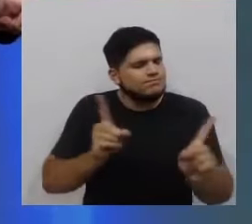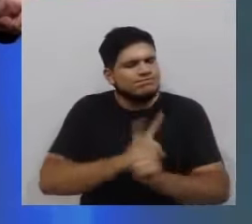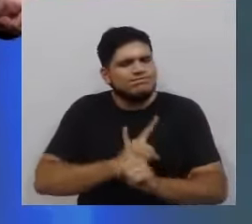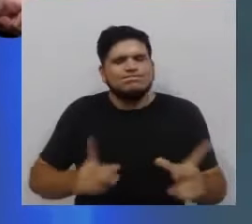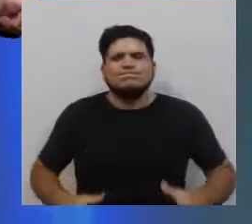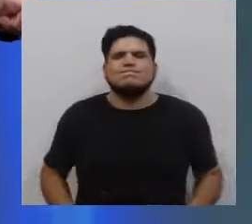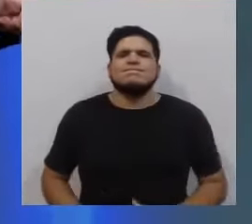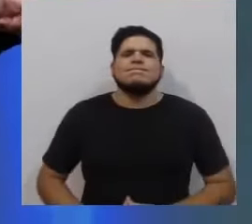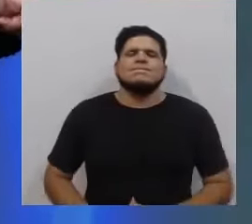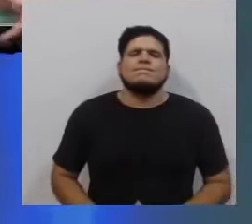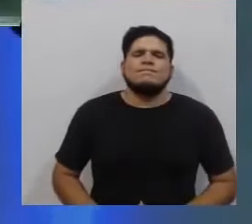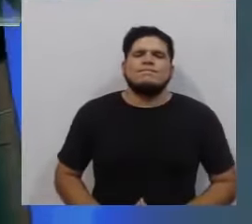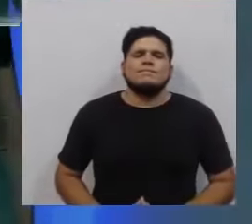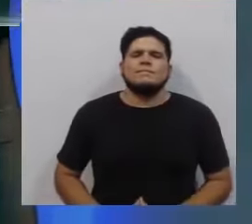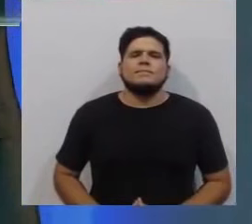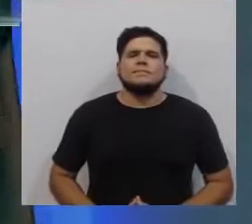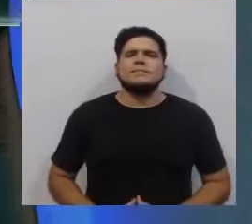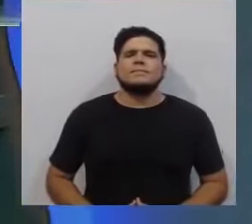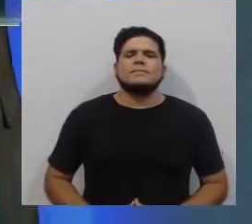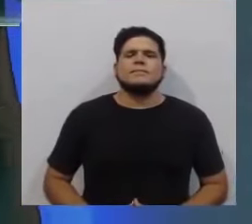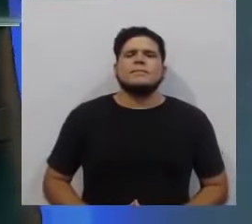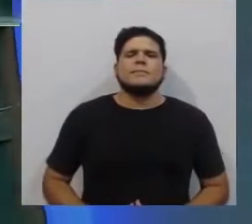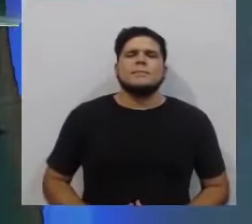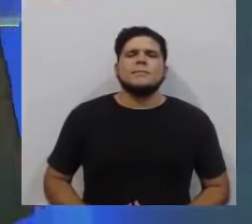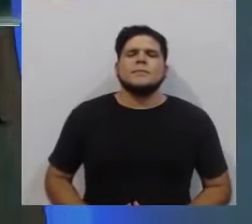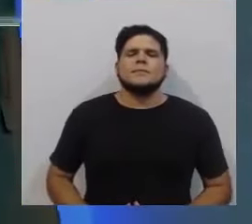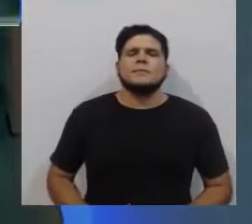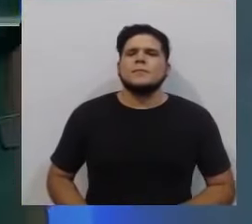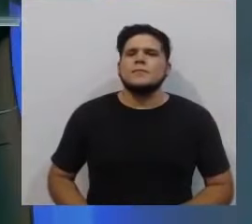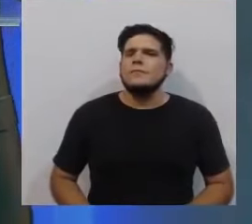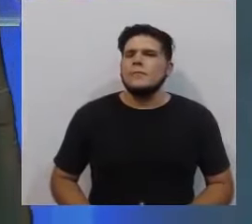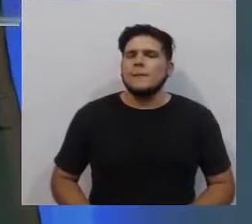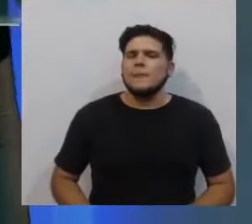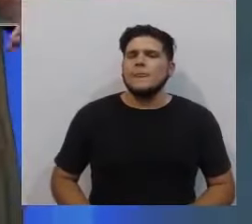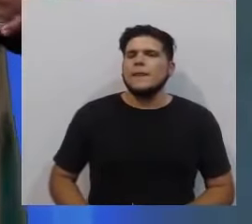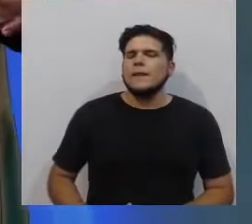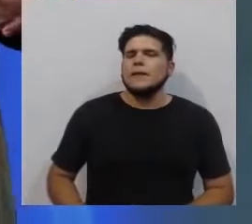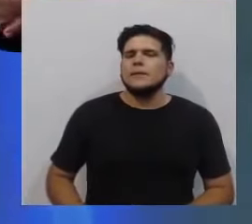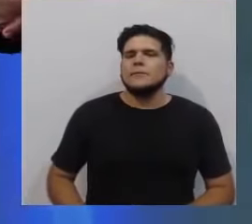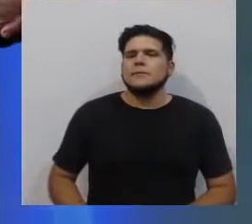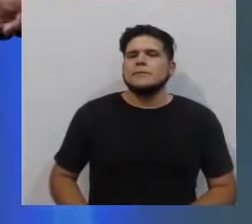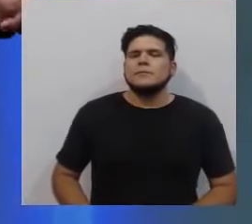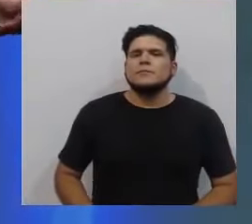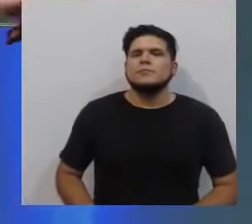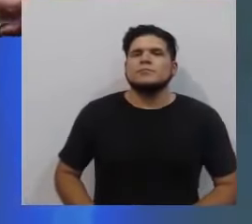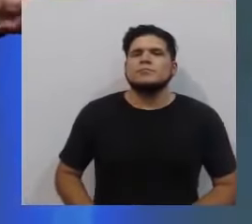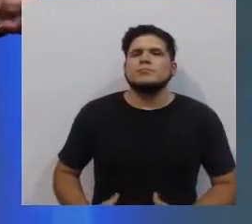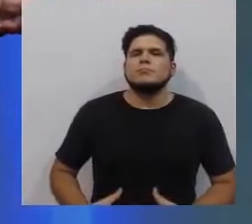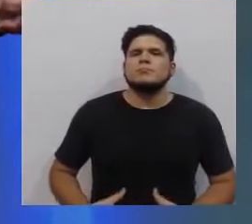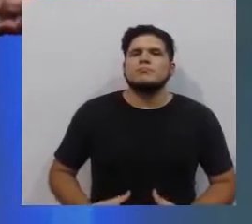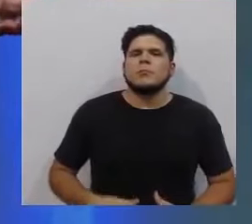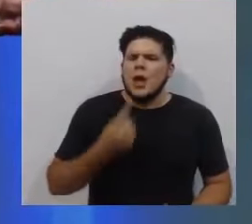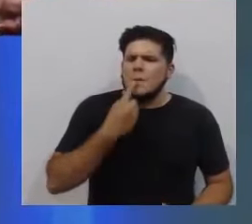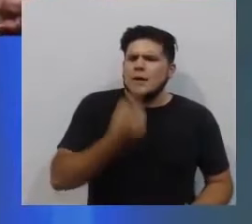desarrollo un hombre que dijo se pueden lograr cosas mayores y trascendentes se puede diga conmigo con dios